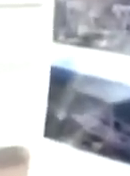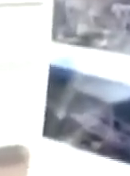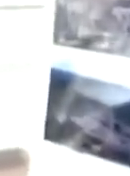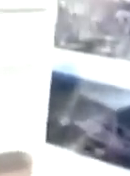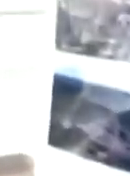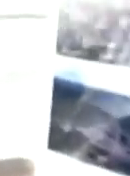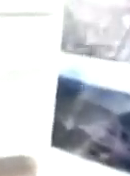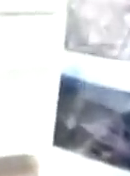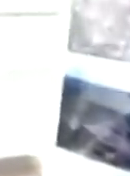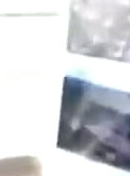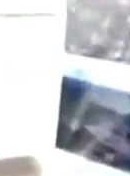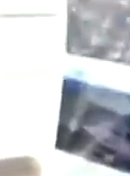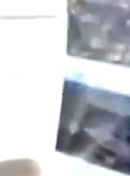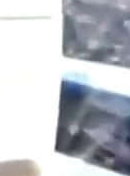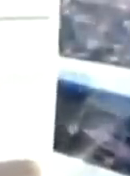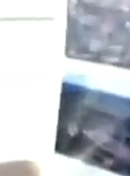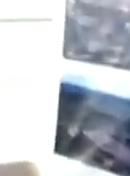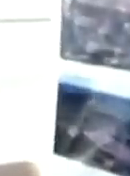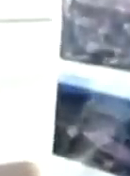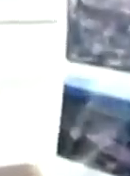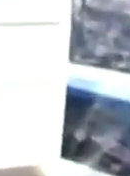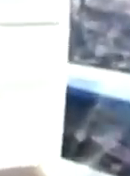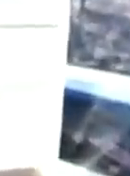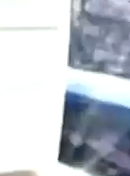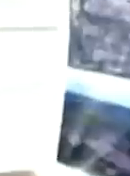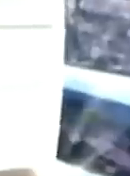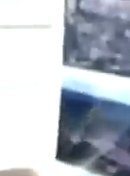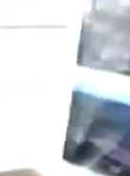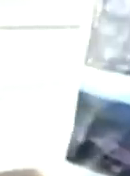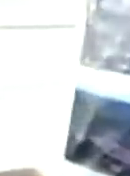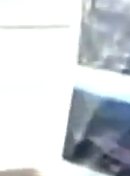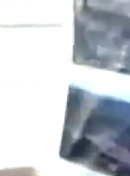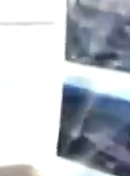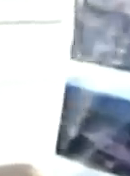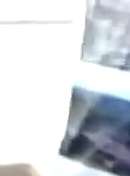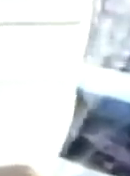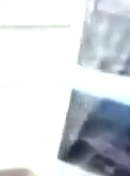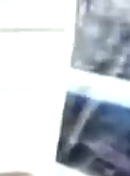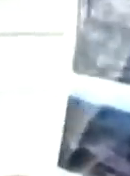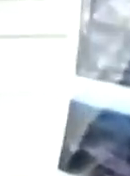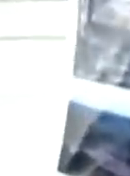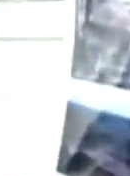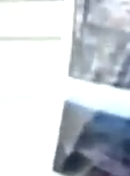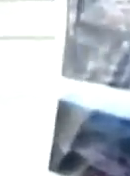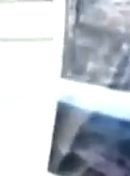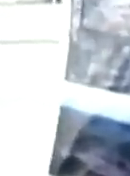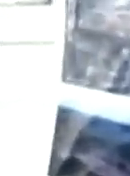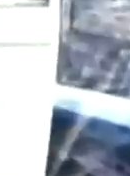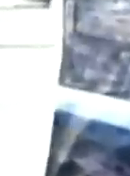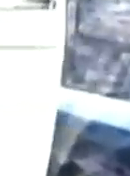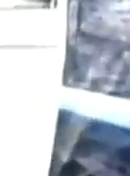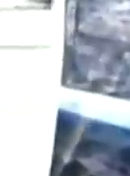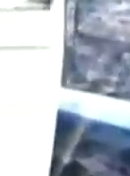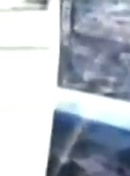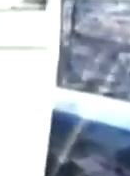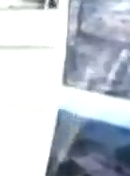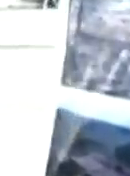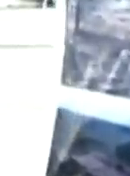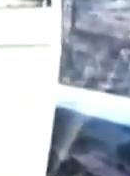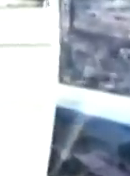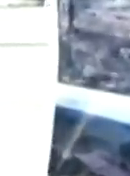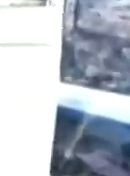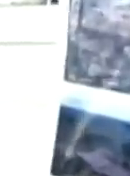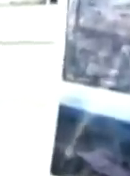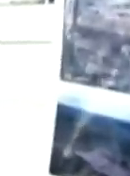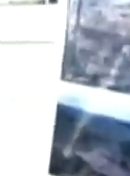del presidente de la Macoya más grande del país y de Latinoamérica. Esta Macoya fue perforada en el año 2014. Culminó